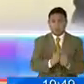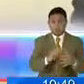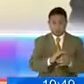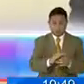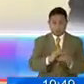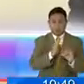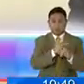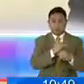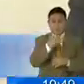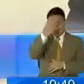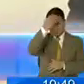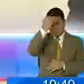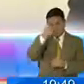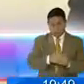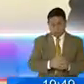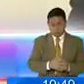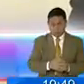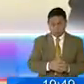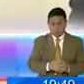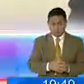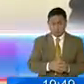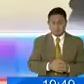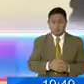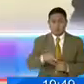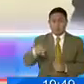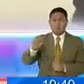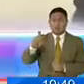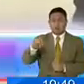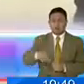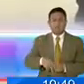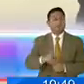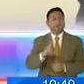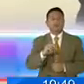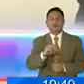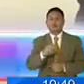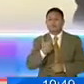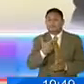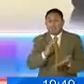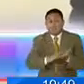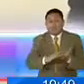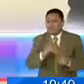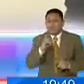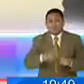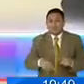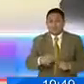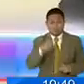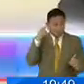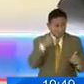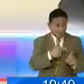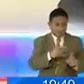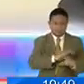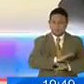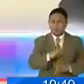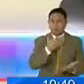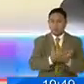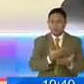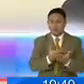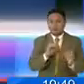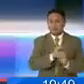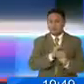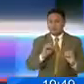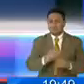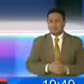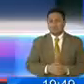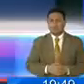el ingeniero Jorge Glass, Pareja y Anuseli dice que no puede aportar absolutamente ninguna prueba al